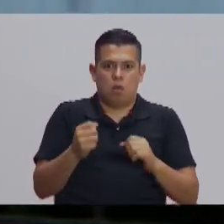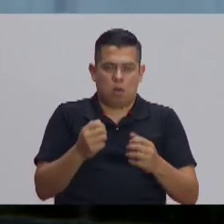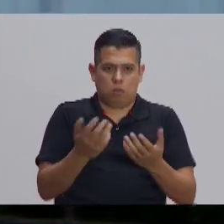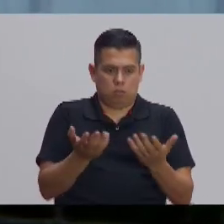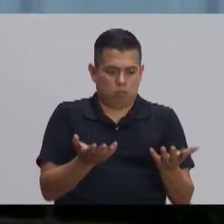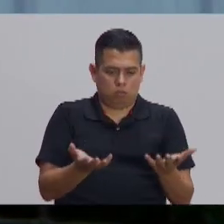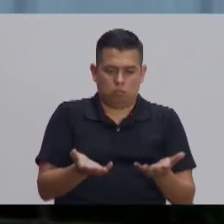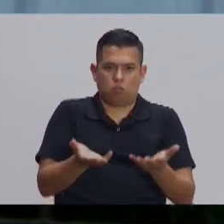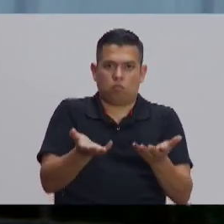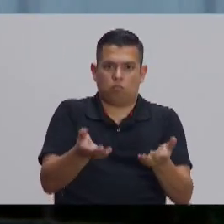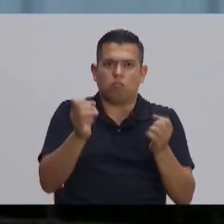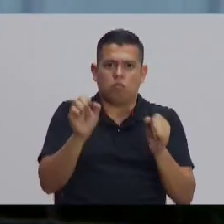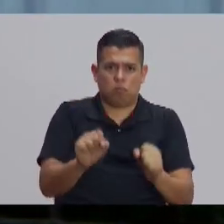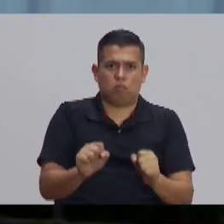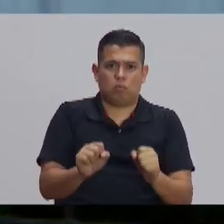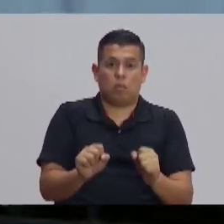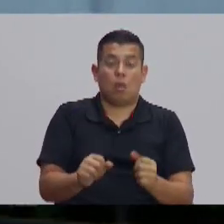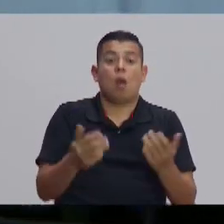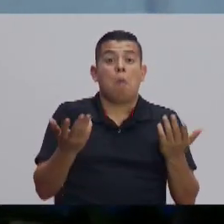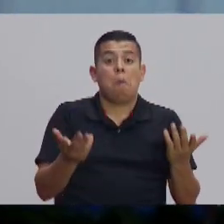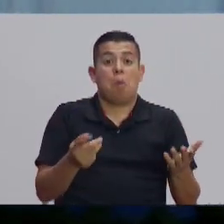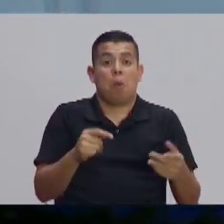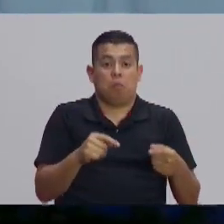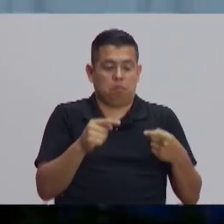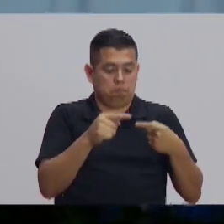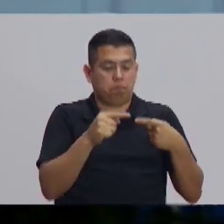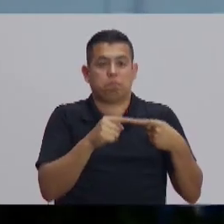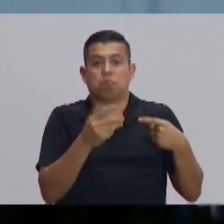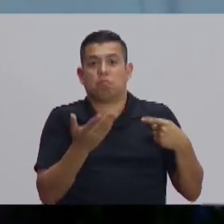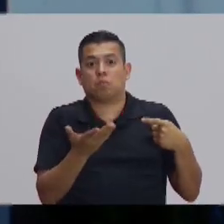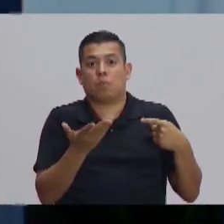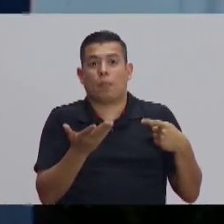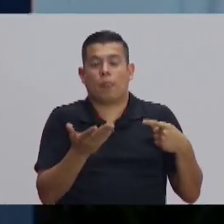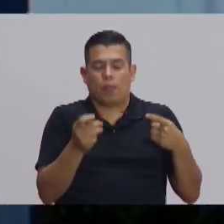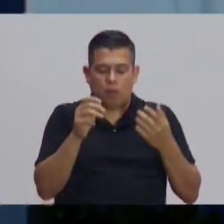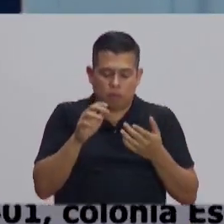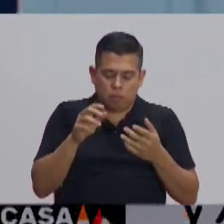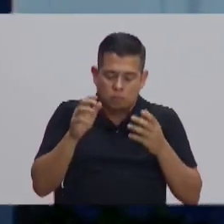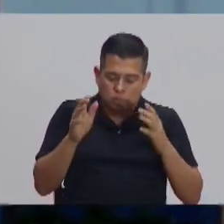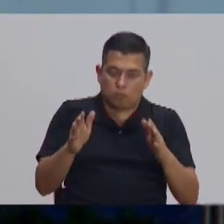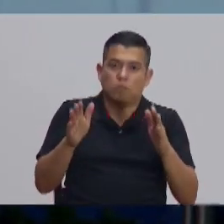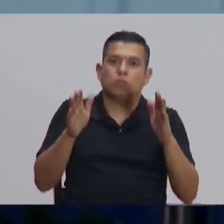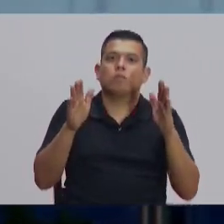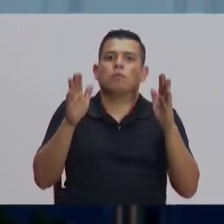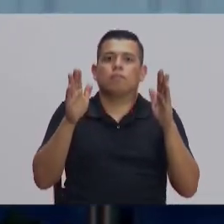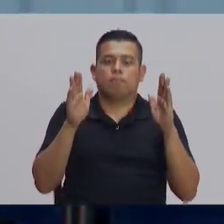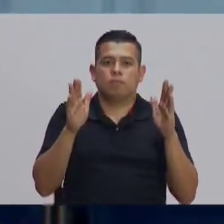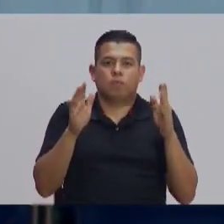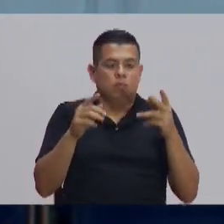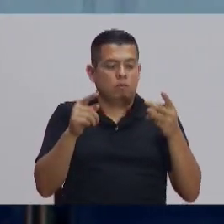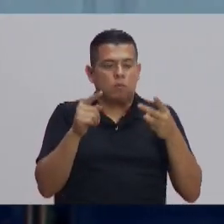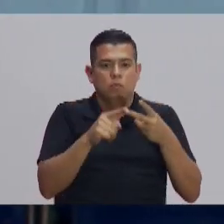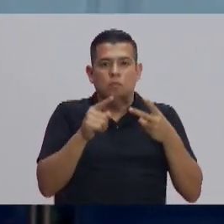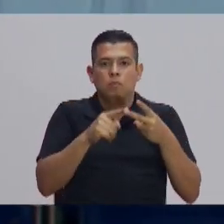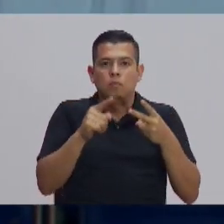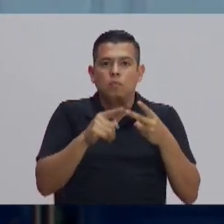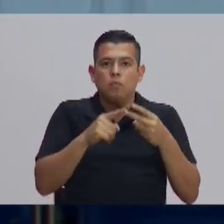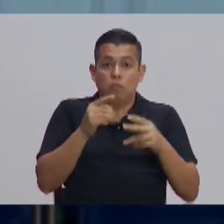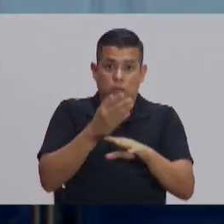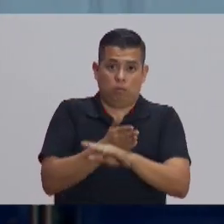en sus manos pero tenemos como punto uno que abrir bien los ojos como punto 2